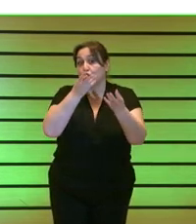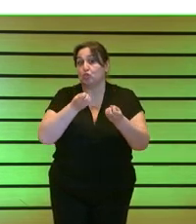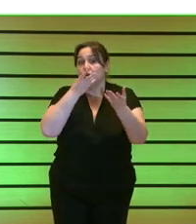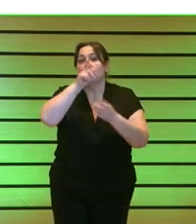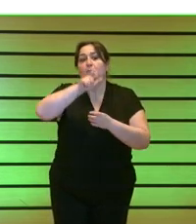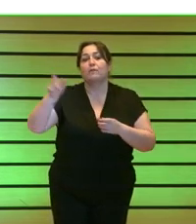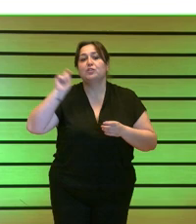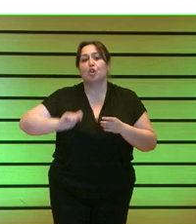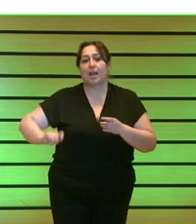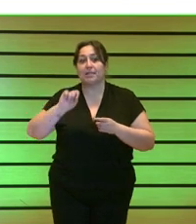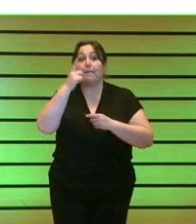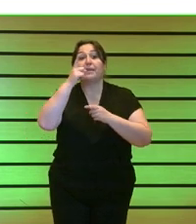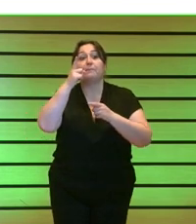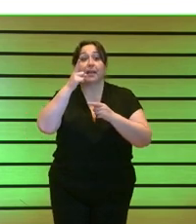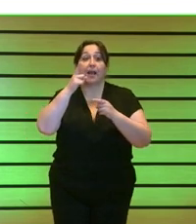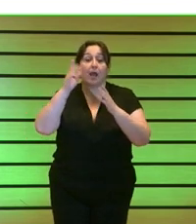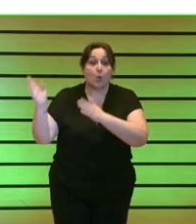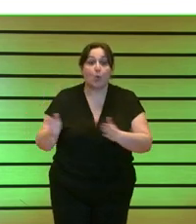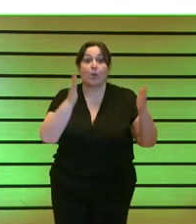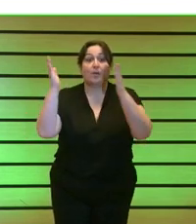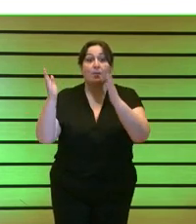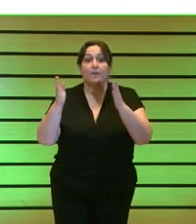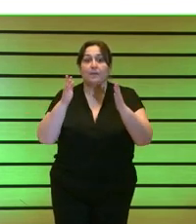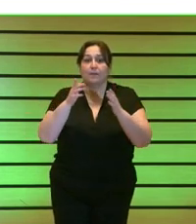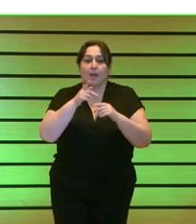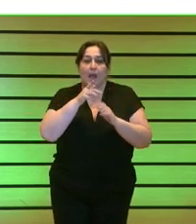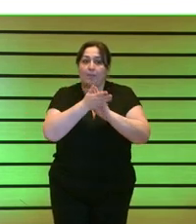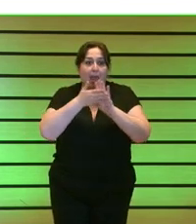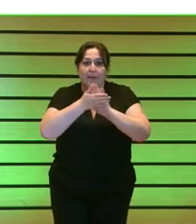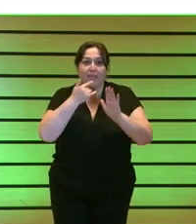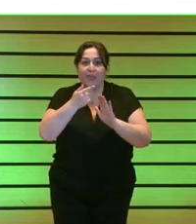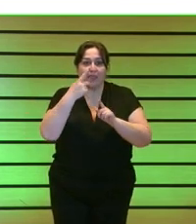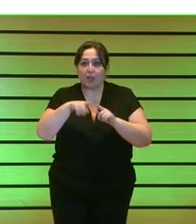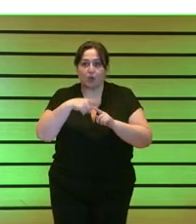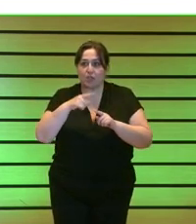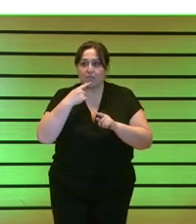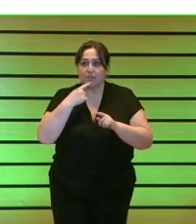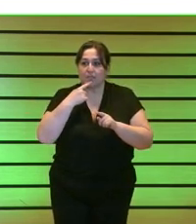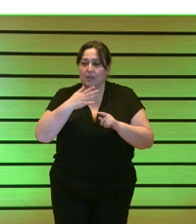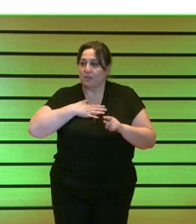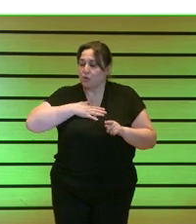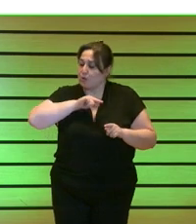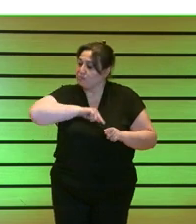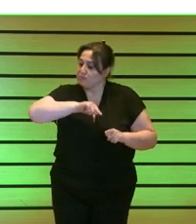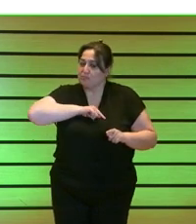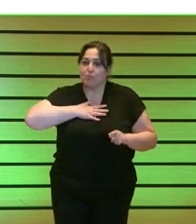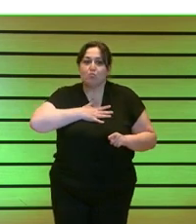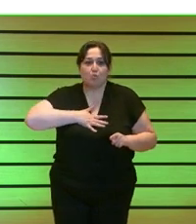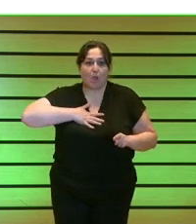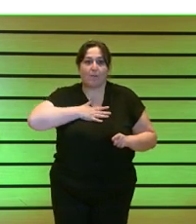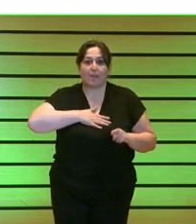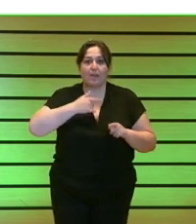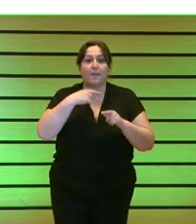hablaban decían estas cosas que a mí realmente me conmueven no dice estoy profundamente convencido de la importancia de máscaras guantes